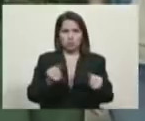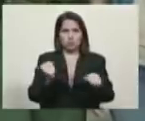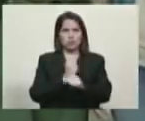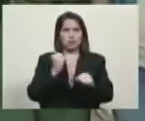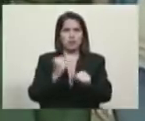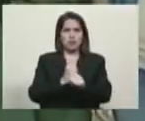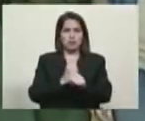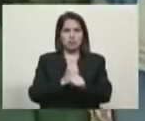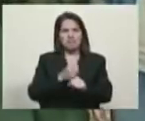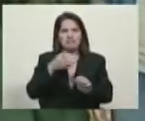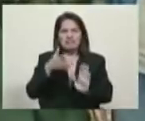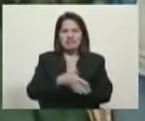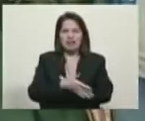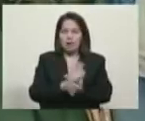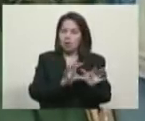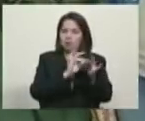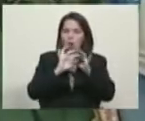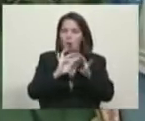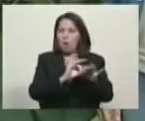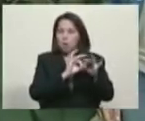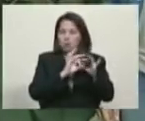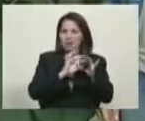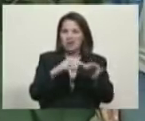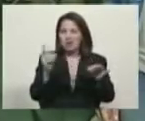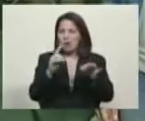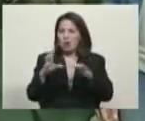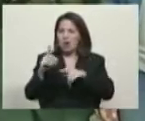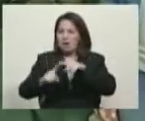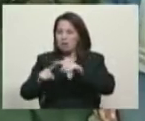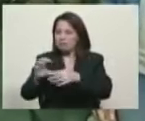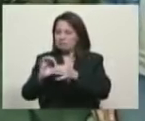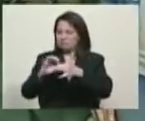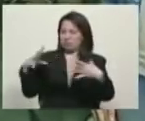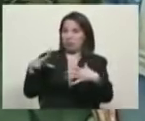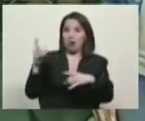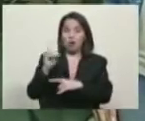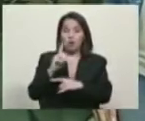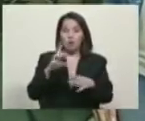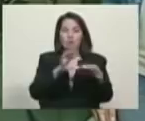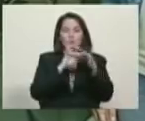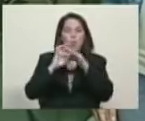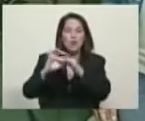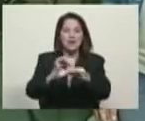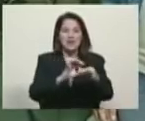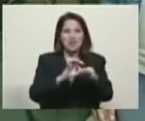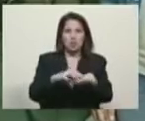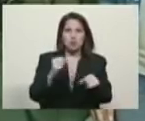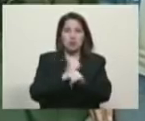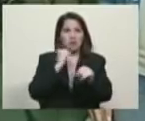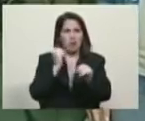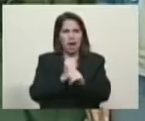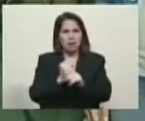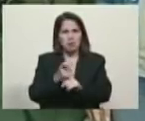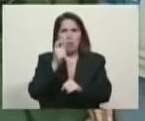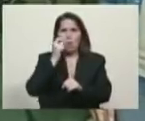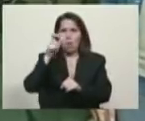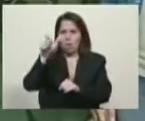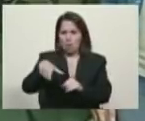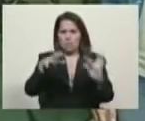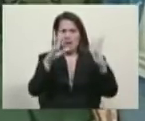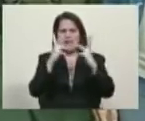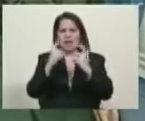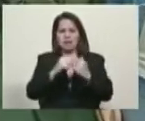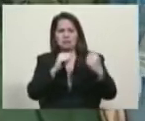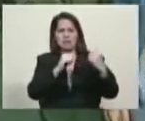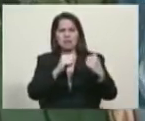lo que nos une por encima de lo que nos desune. La empresa Alicioli, aquí está uno de sus gerentes, para que tome la palabra y también envíe